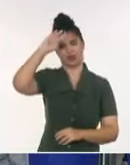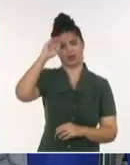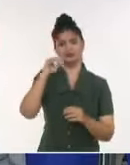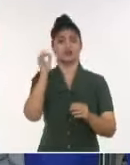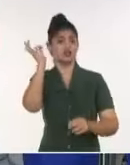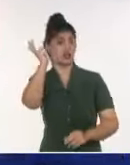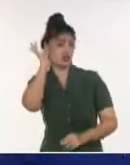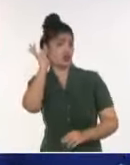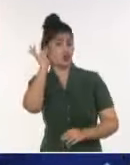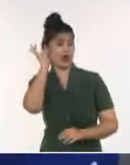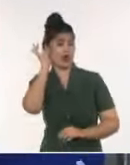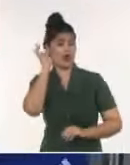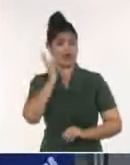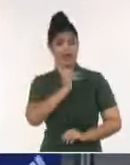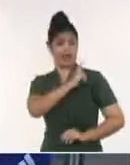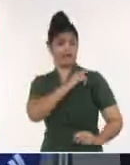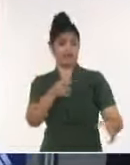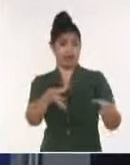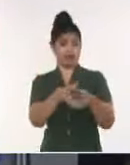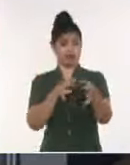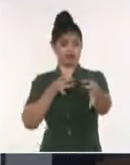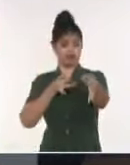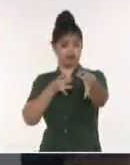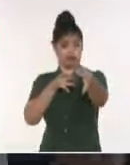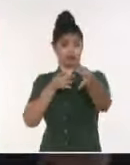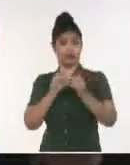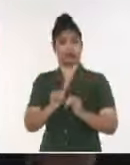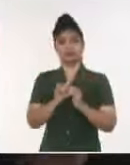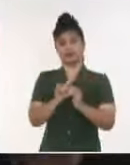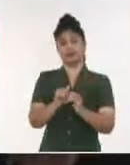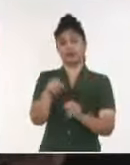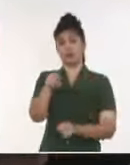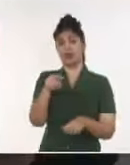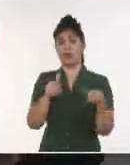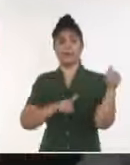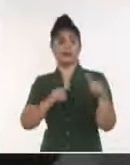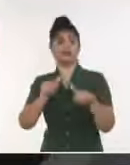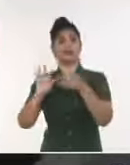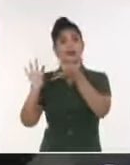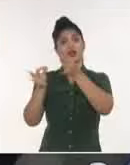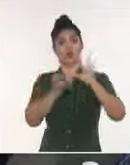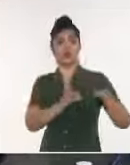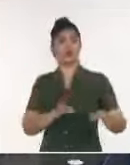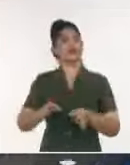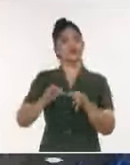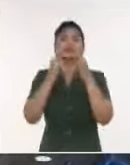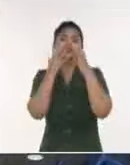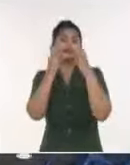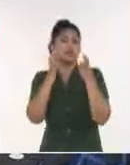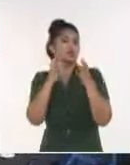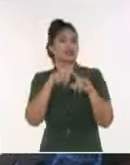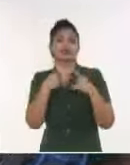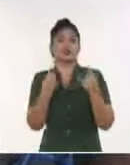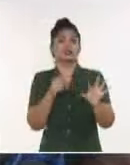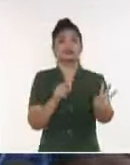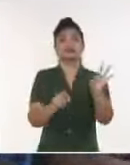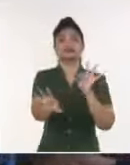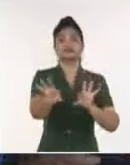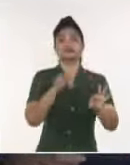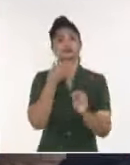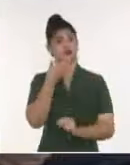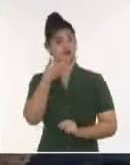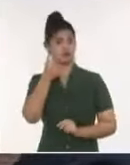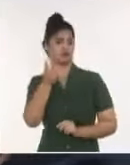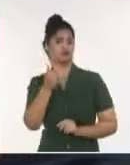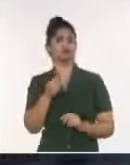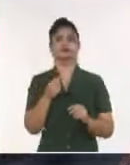del equipo de tiro deportivo, destacó que para ellos clasificar y participar en los Juegos significó mucho, porque no todos pueden lograrlo.